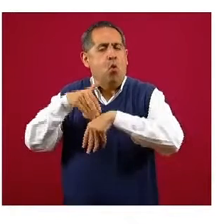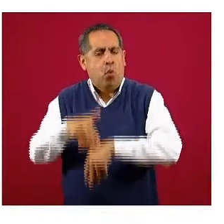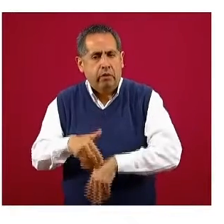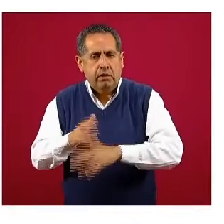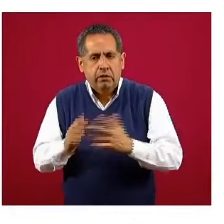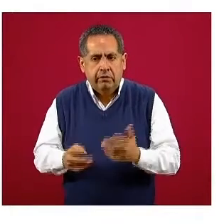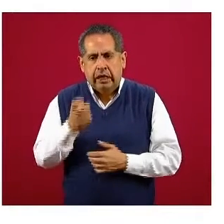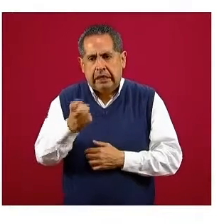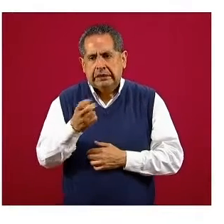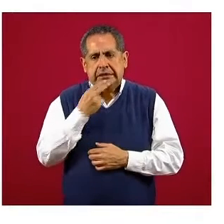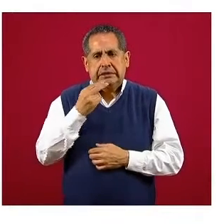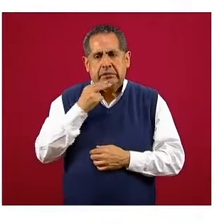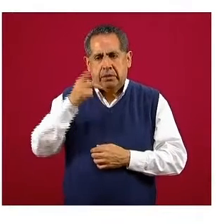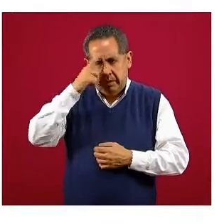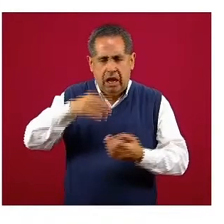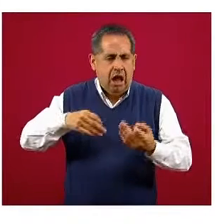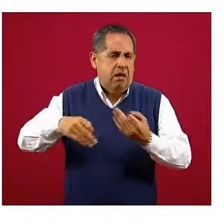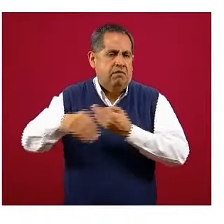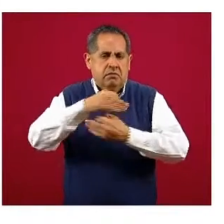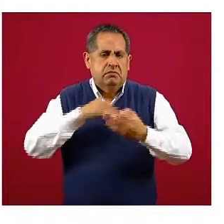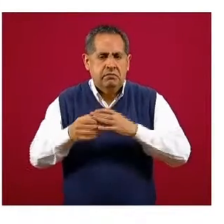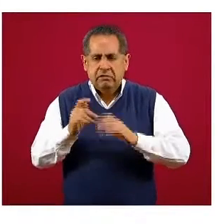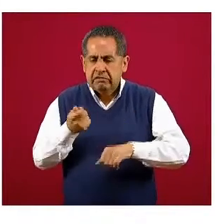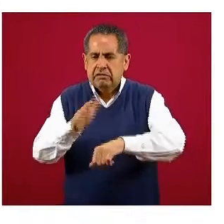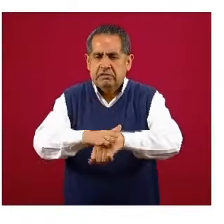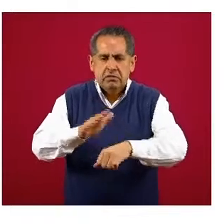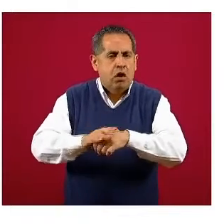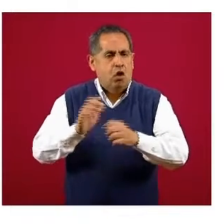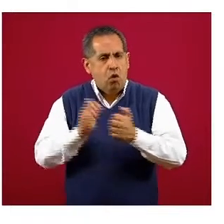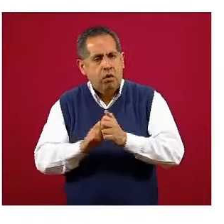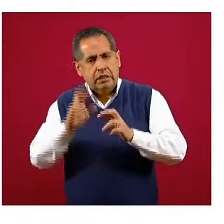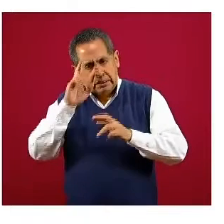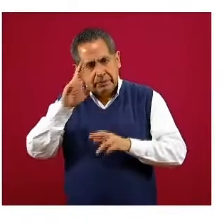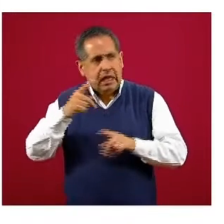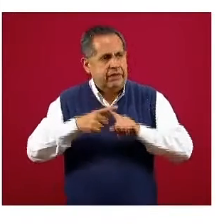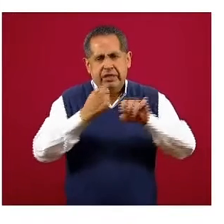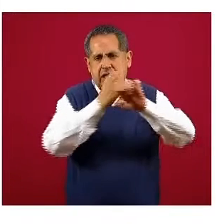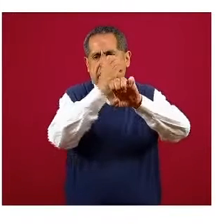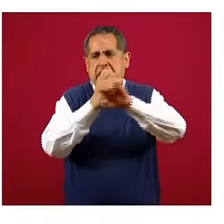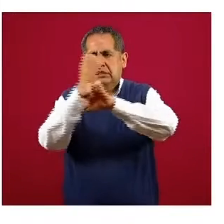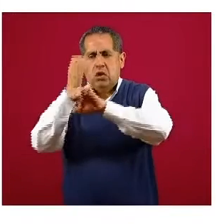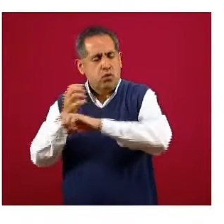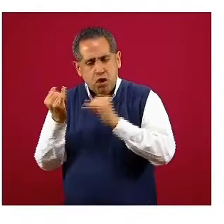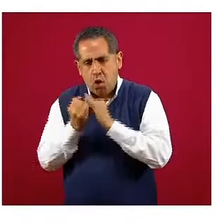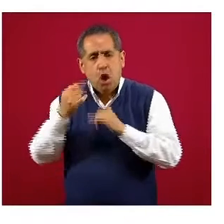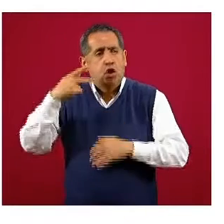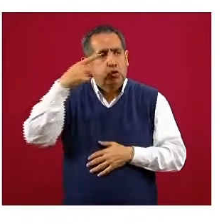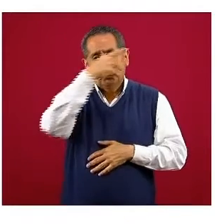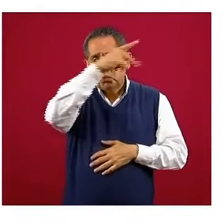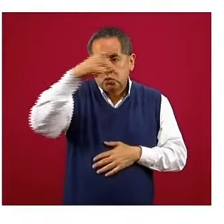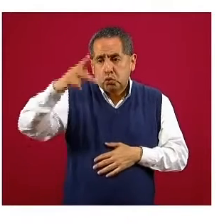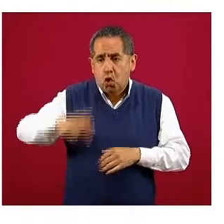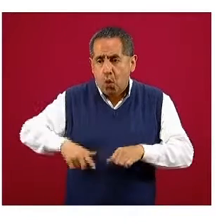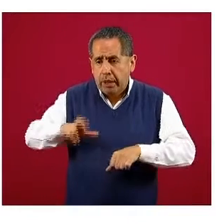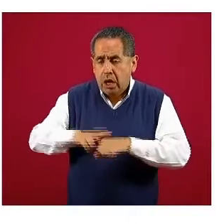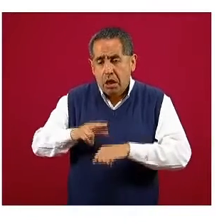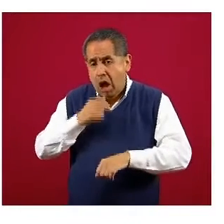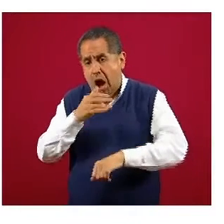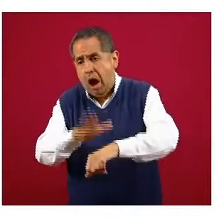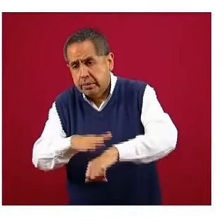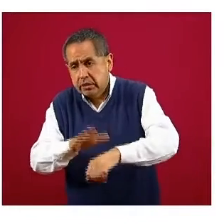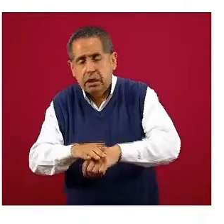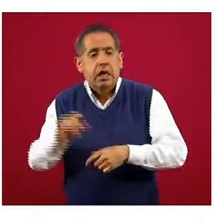el riesgo de que persista o se extienda la epidemia de COVID en cada uno de los estados, y